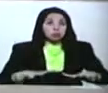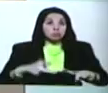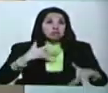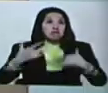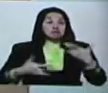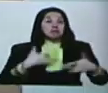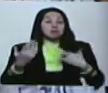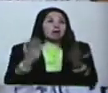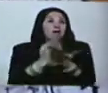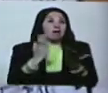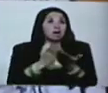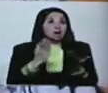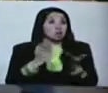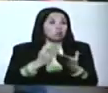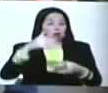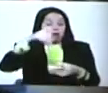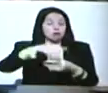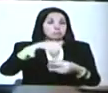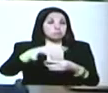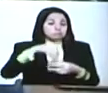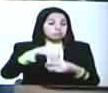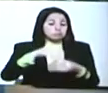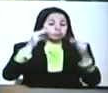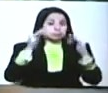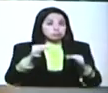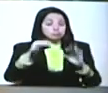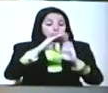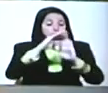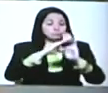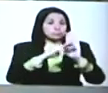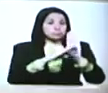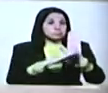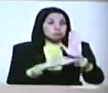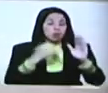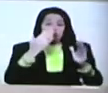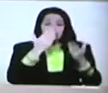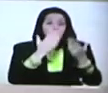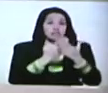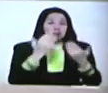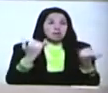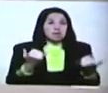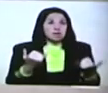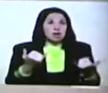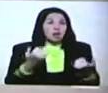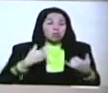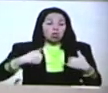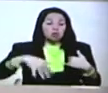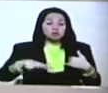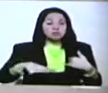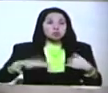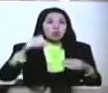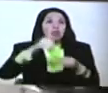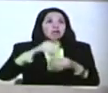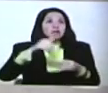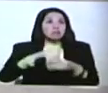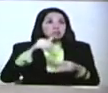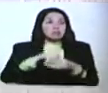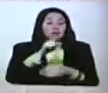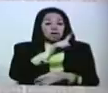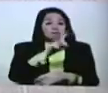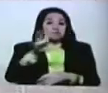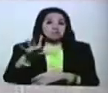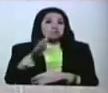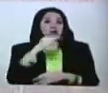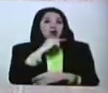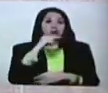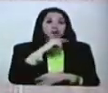para facilitar el cumplimiento del programa electoral de cara a los próximos comicios regionales que se estarán desarrollando el 15 de octubre